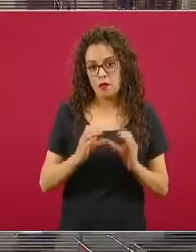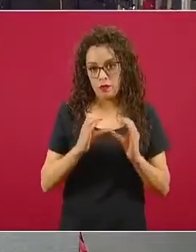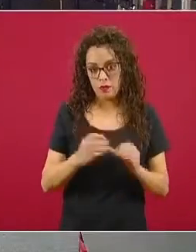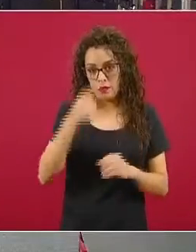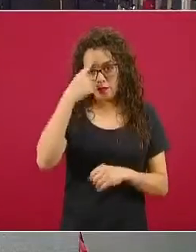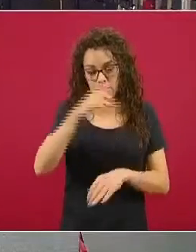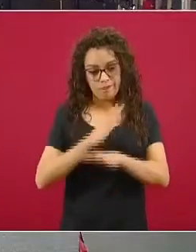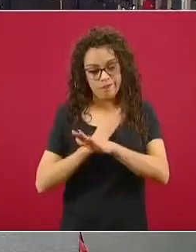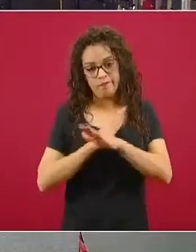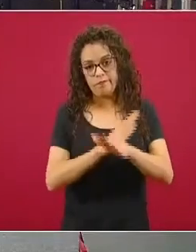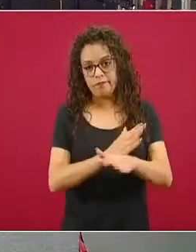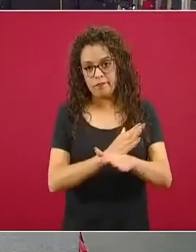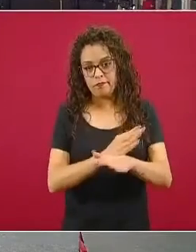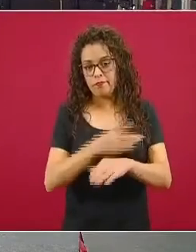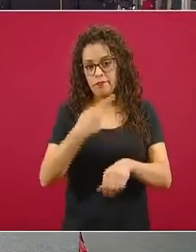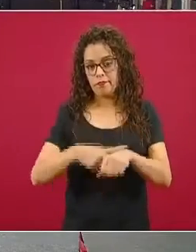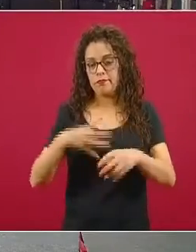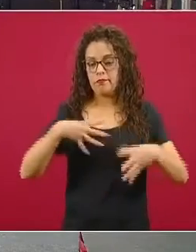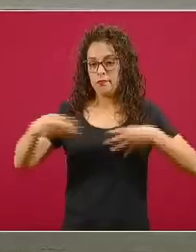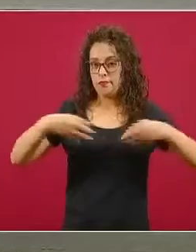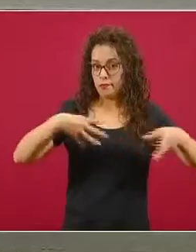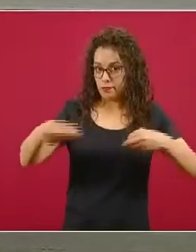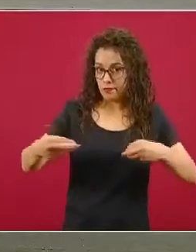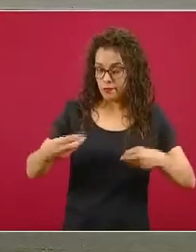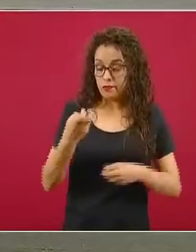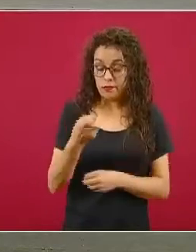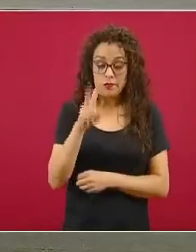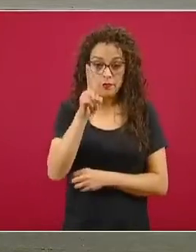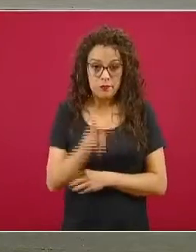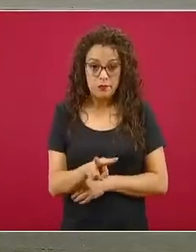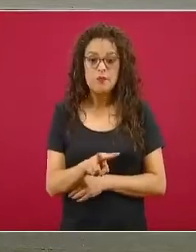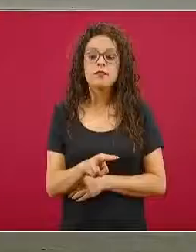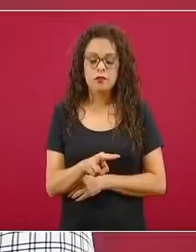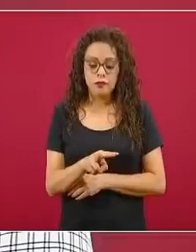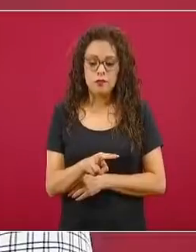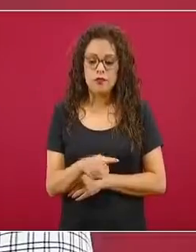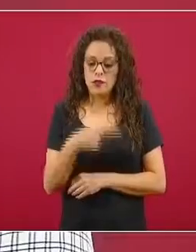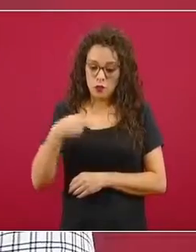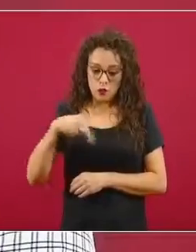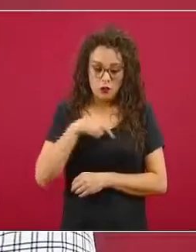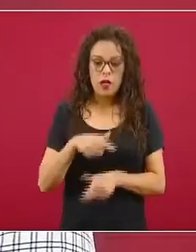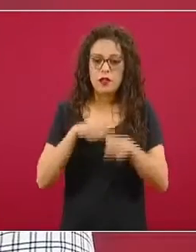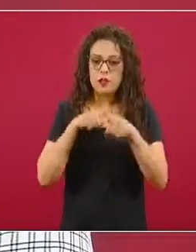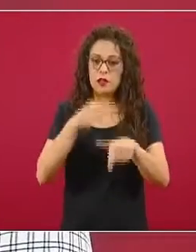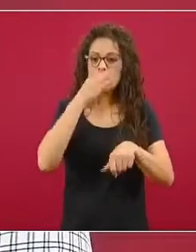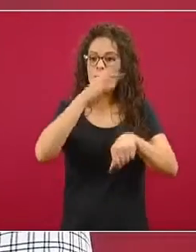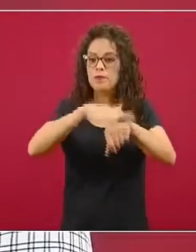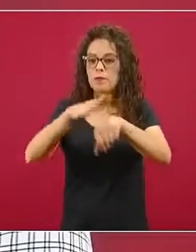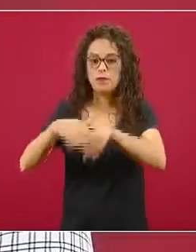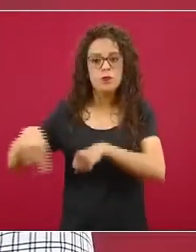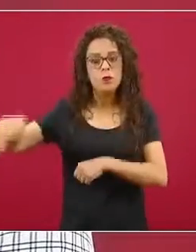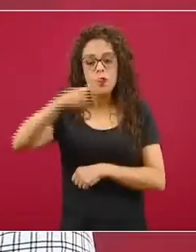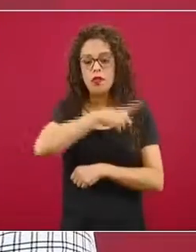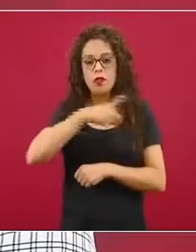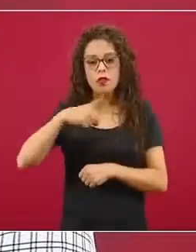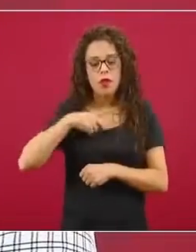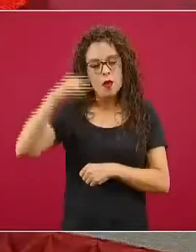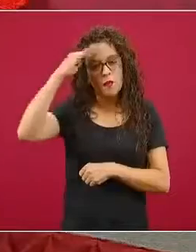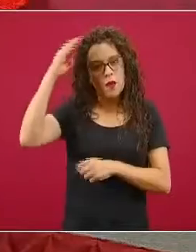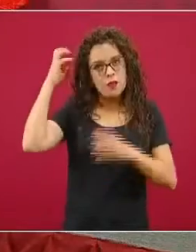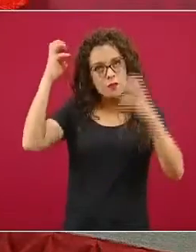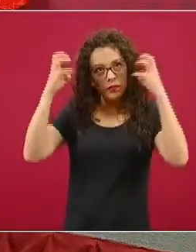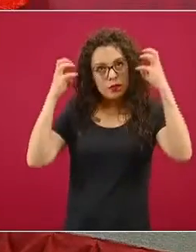de mitigación. Estamos de alguna manera haciendo un llamado a la conciencia y en todos